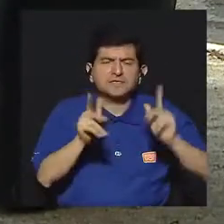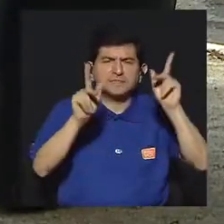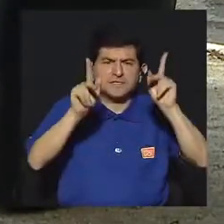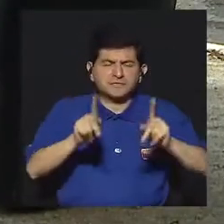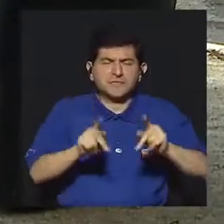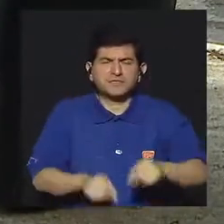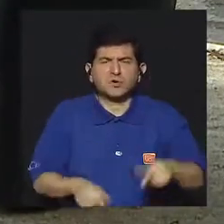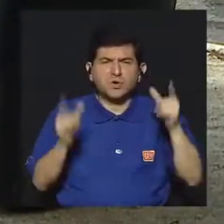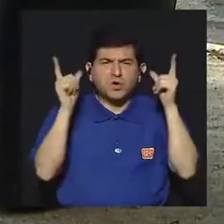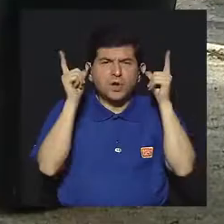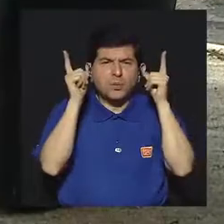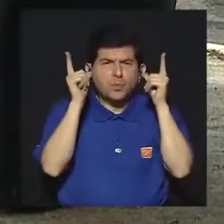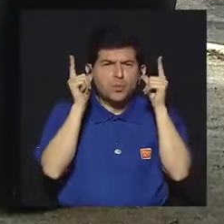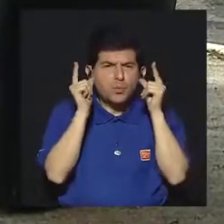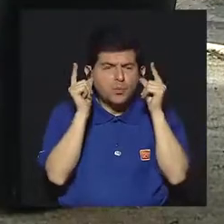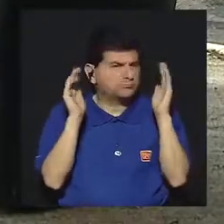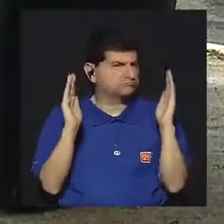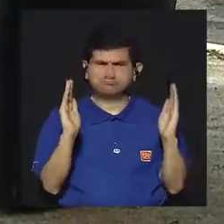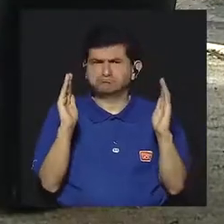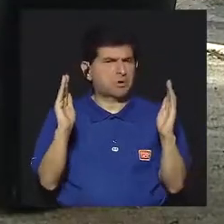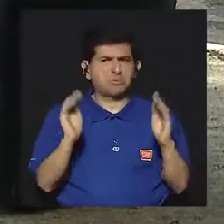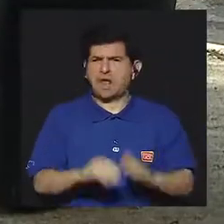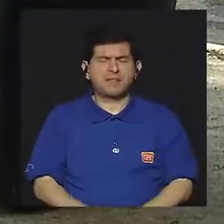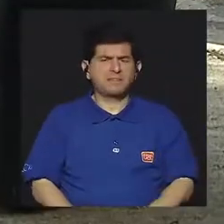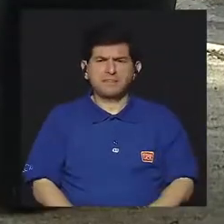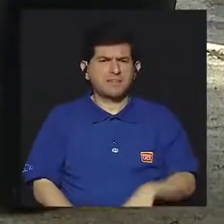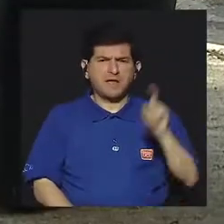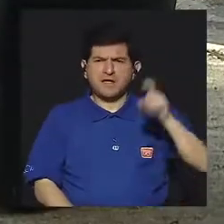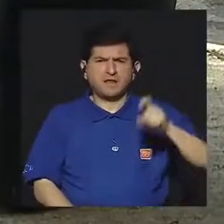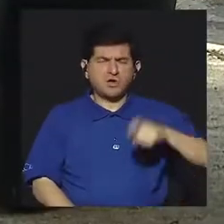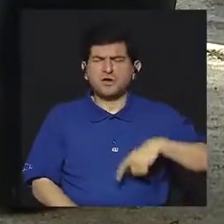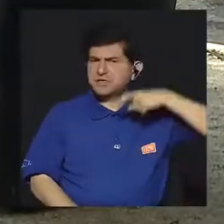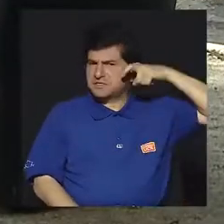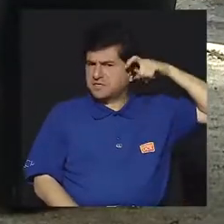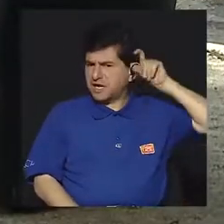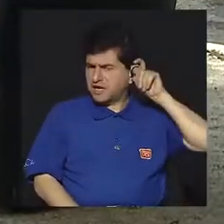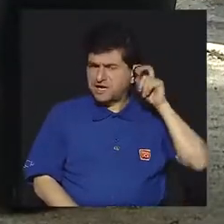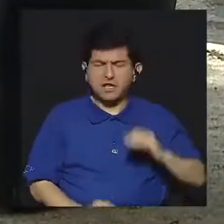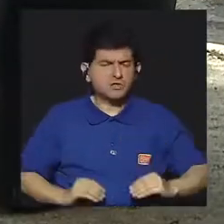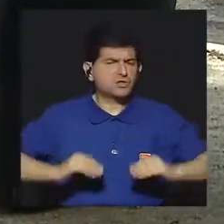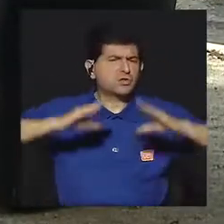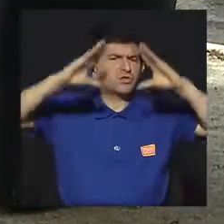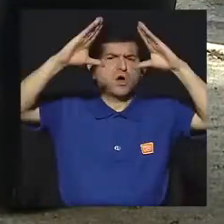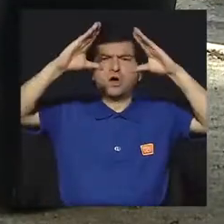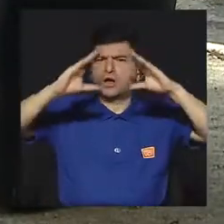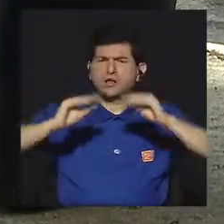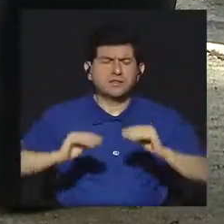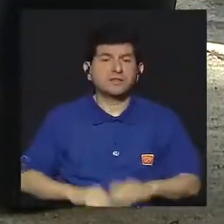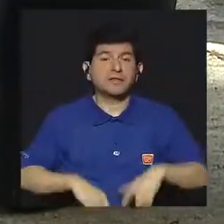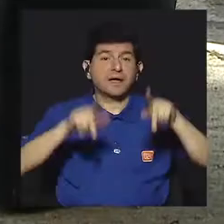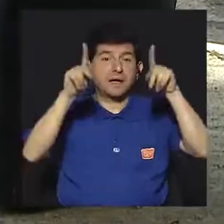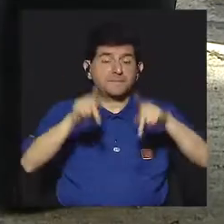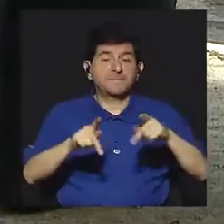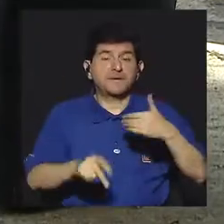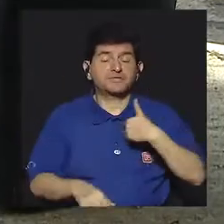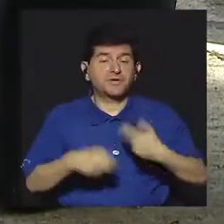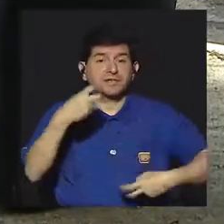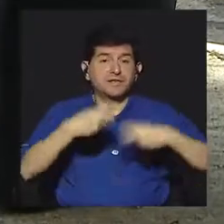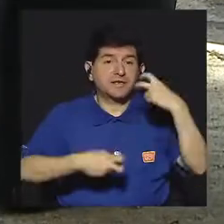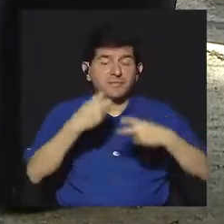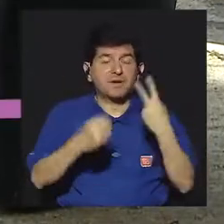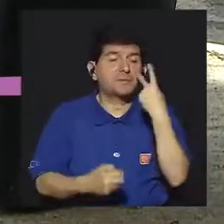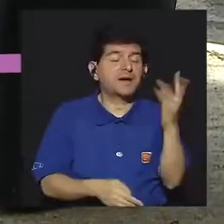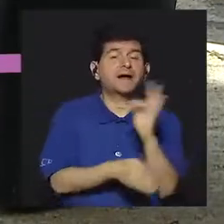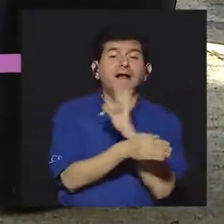tal vez la pérdida auditiva no está siendo tan grande, no tengamos que poner una prótesis durante todo el día, sino que la persona va a tener